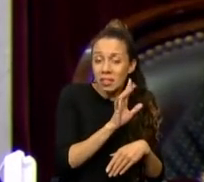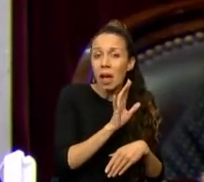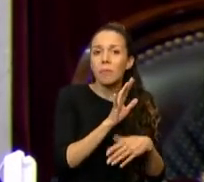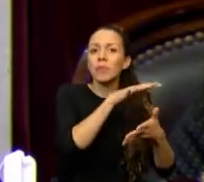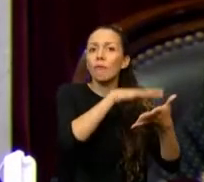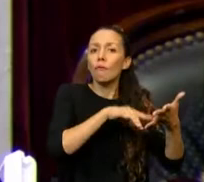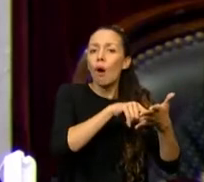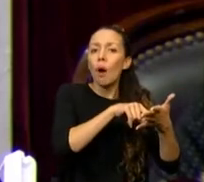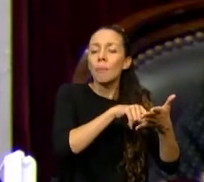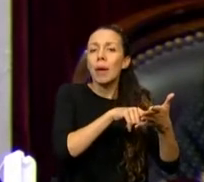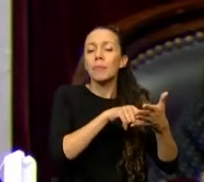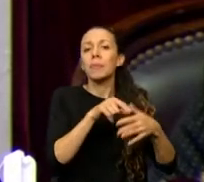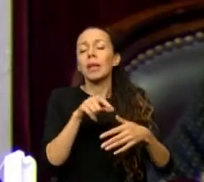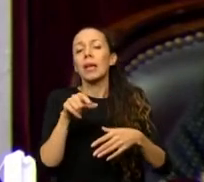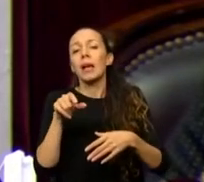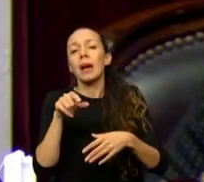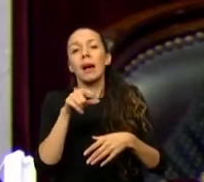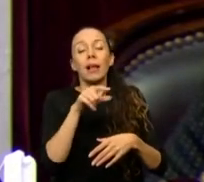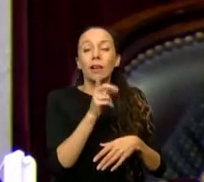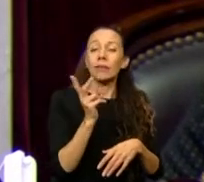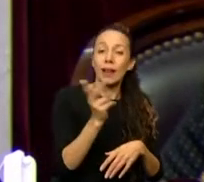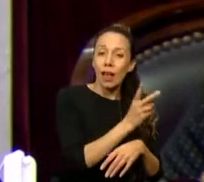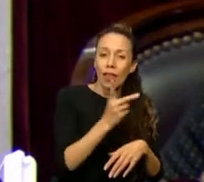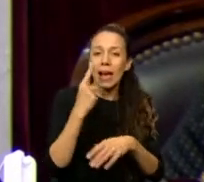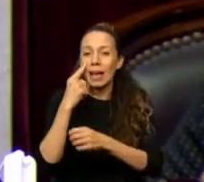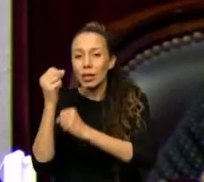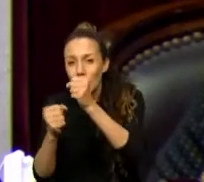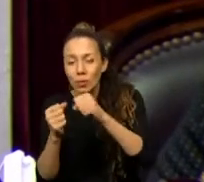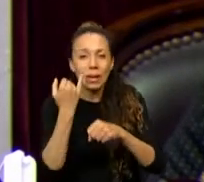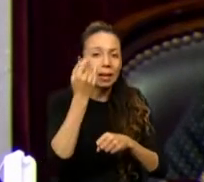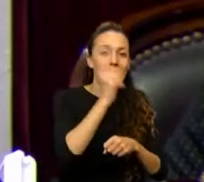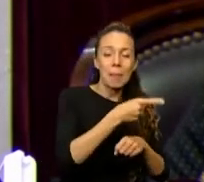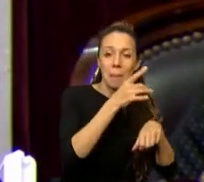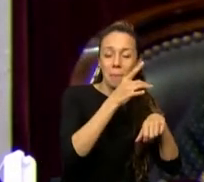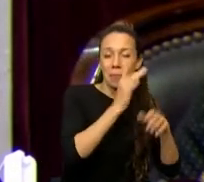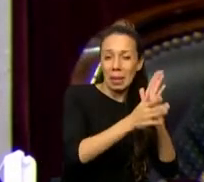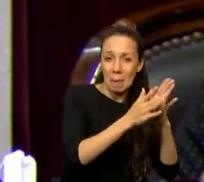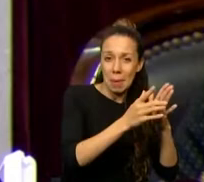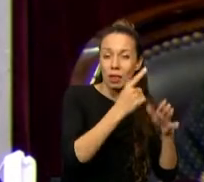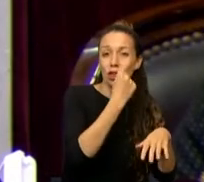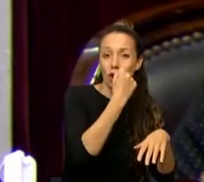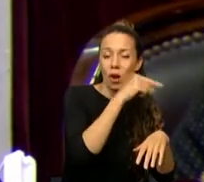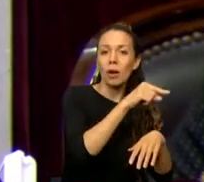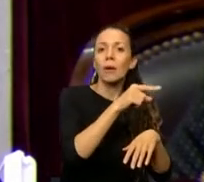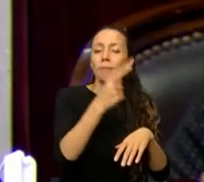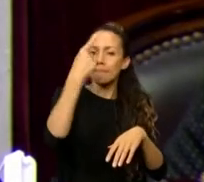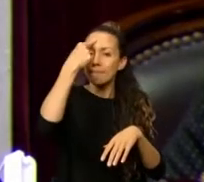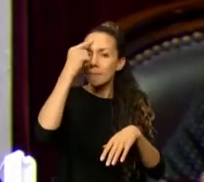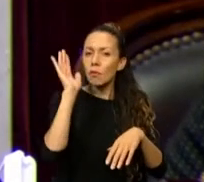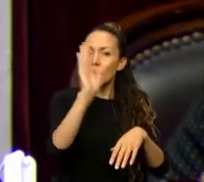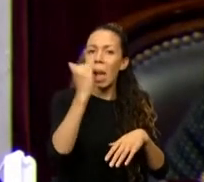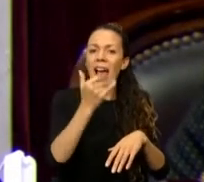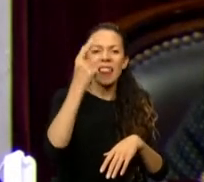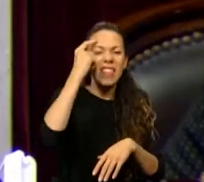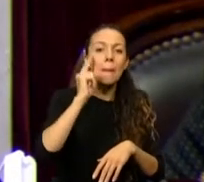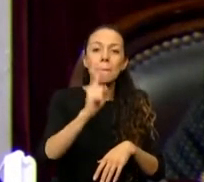cannabis medicinal y el cáñamo industrial, para el año 2025 se proyectan 10.000 nuevos empleos,